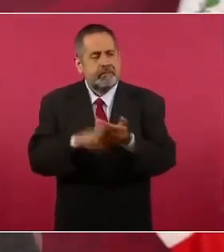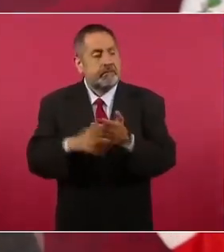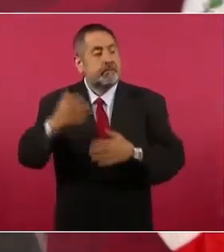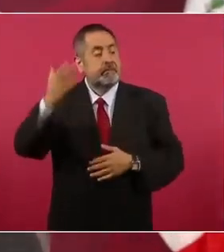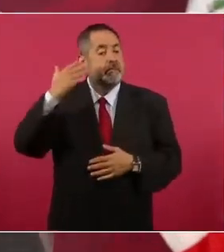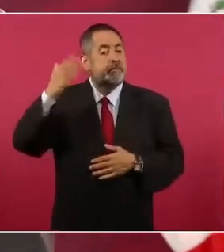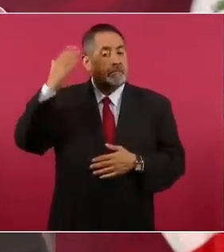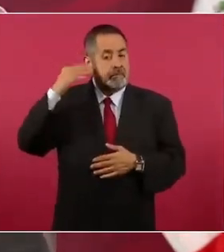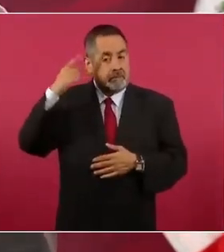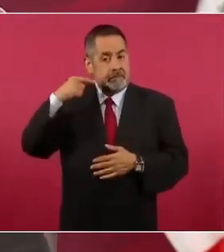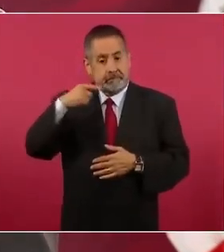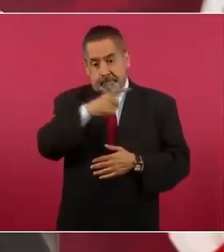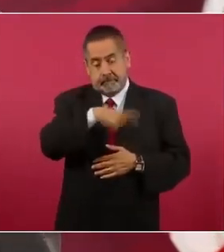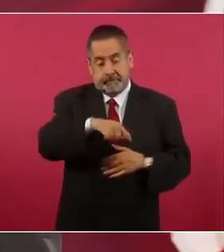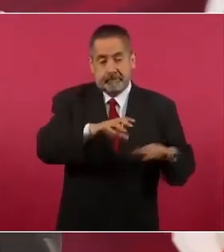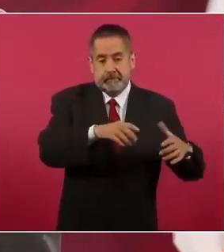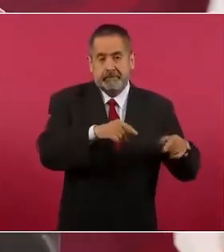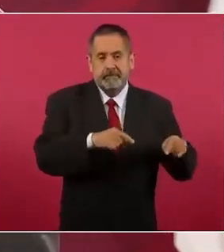para